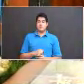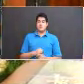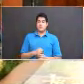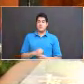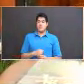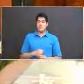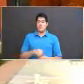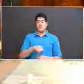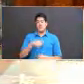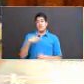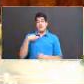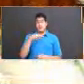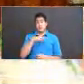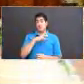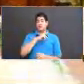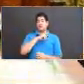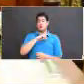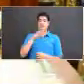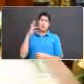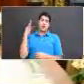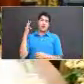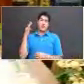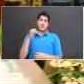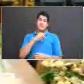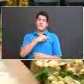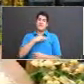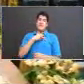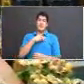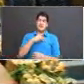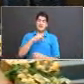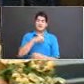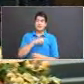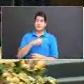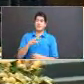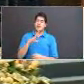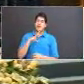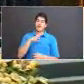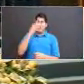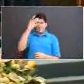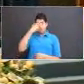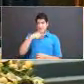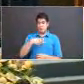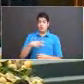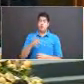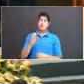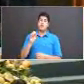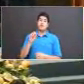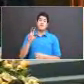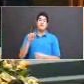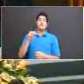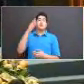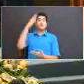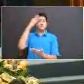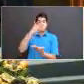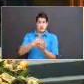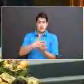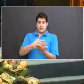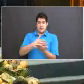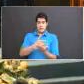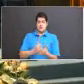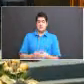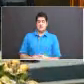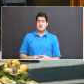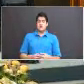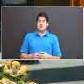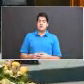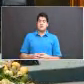Y nosotros los ministros, ustedes no, son los ministros, nosotros tenemos culpa si no le ponemos un alto a eso. Y yo,